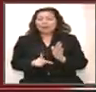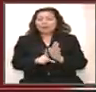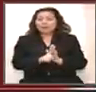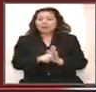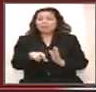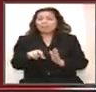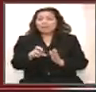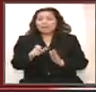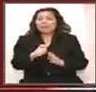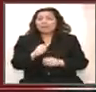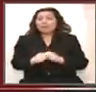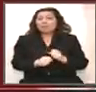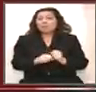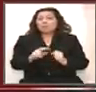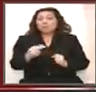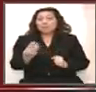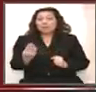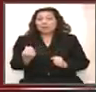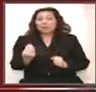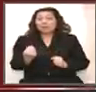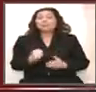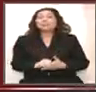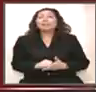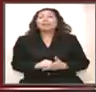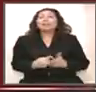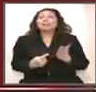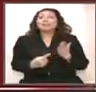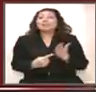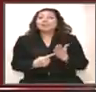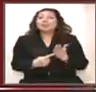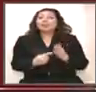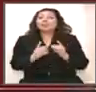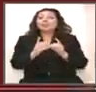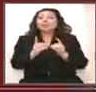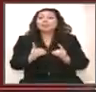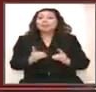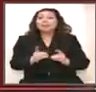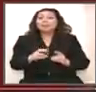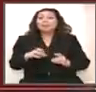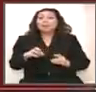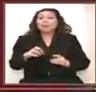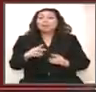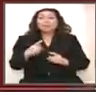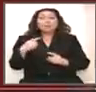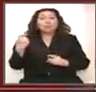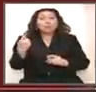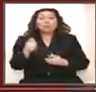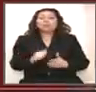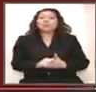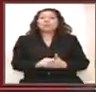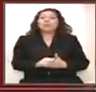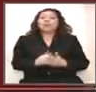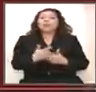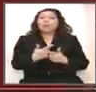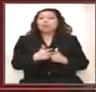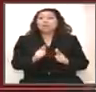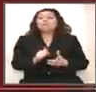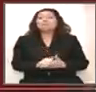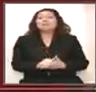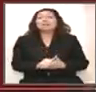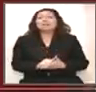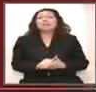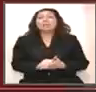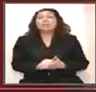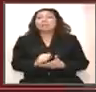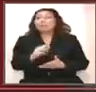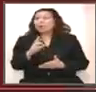penal. En el año 2014 se asistió técnicamente a los distritos de El Porvenir en Trujillo, en La Libertad, de